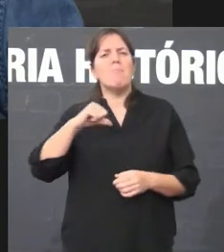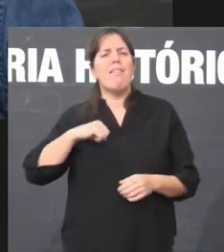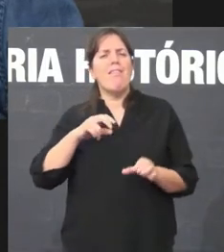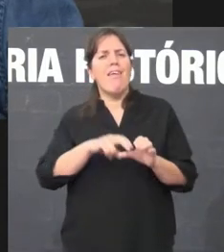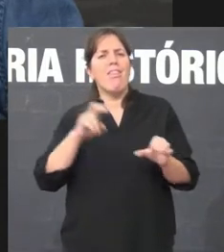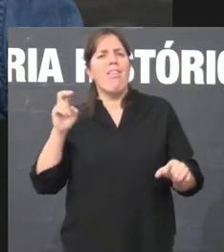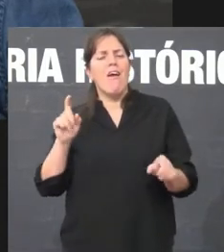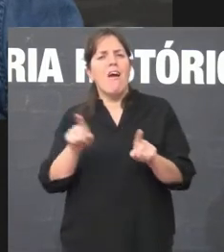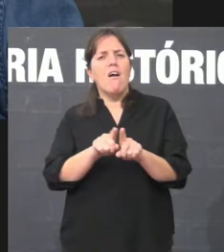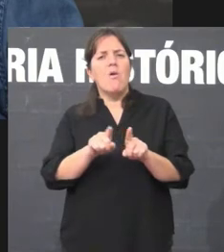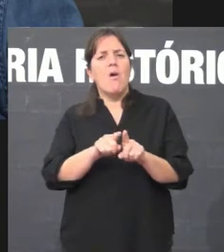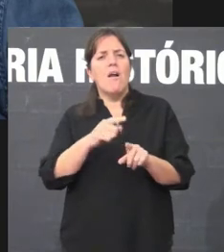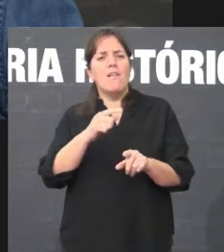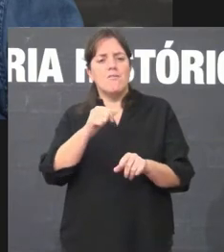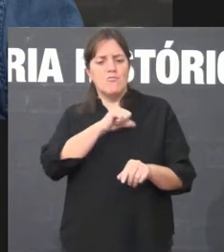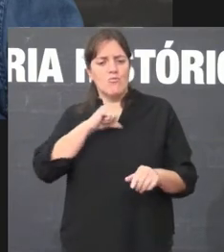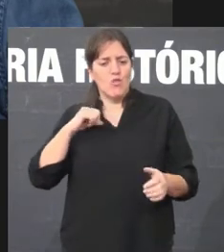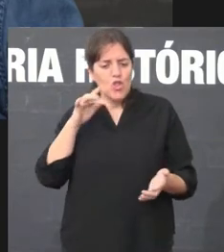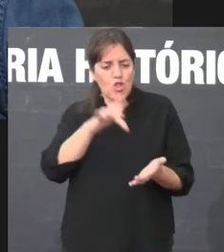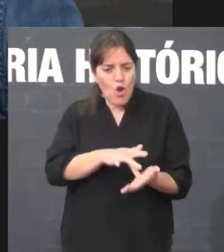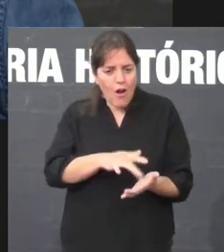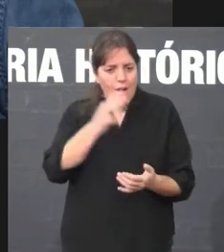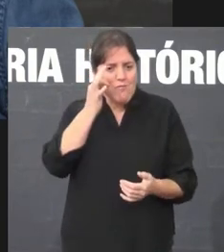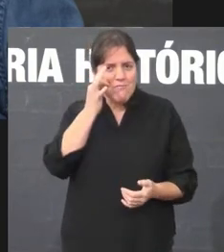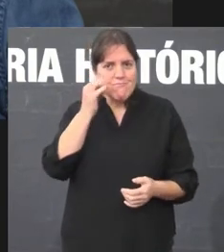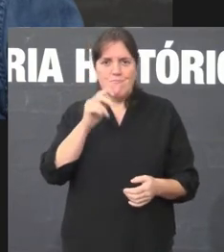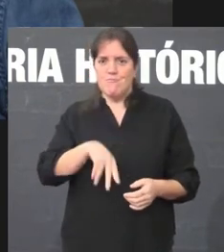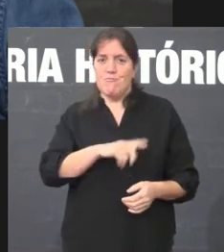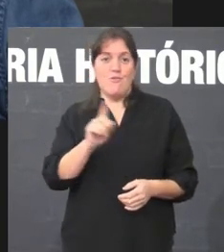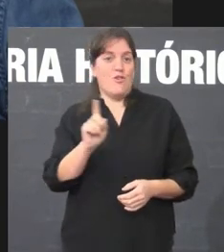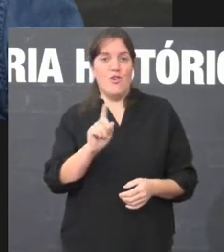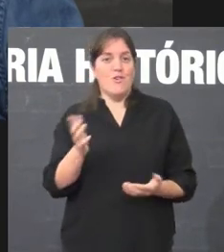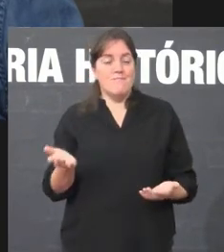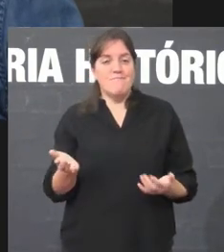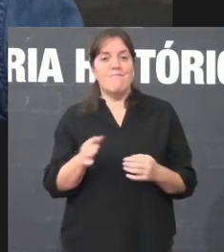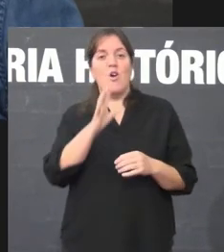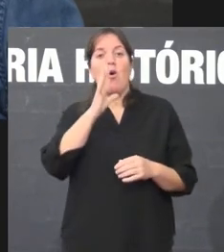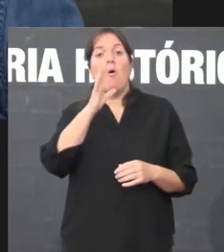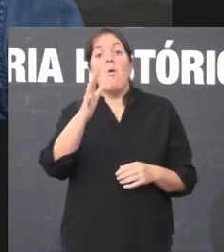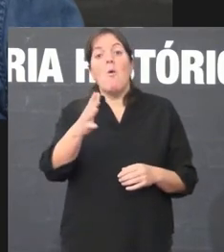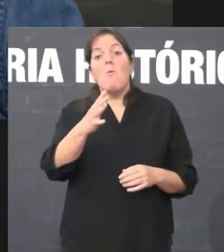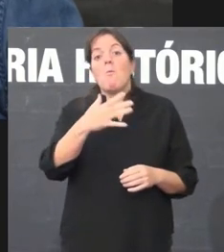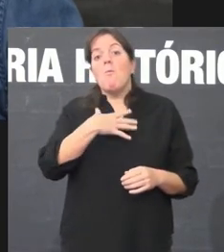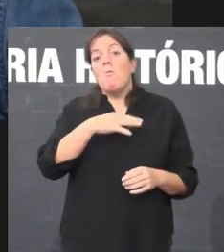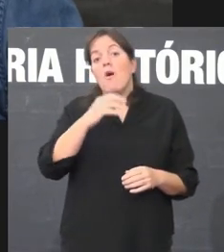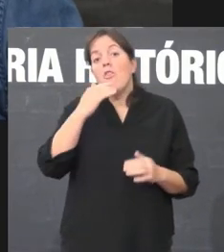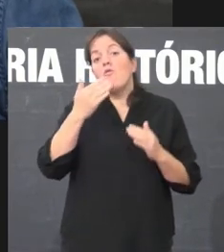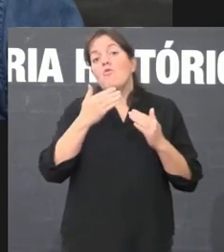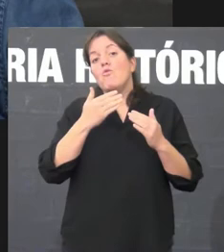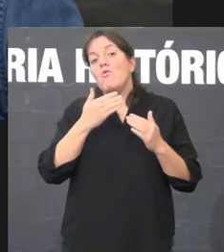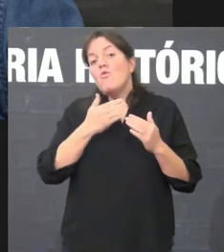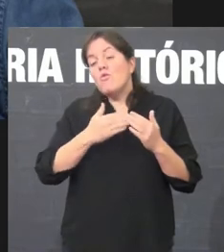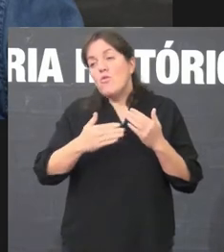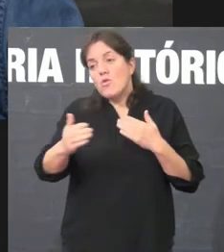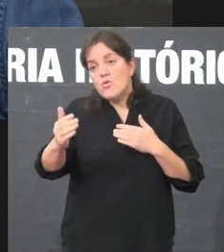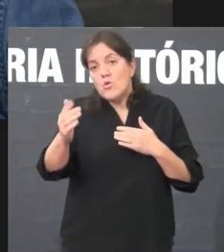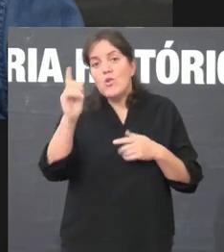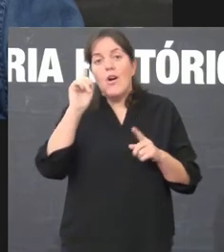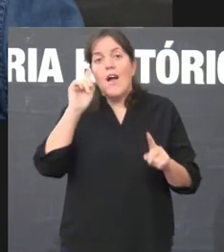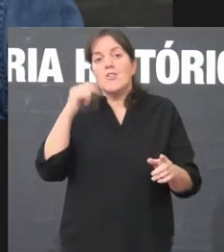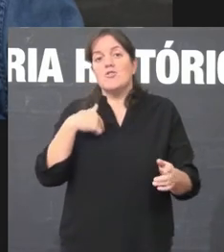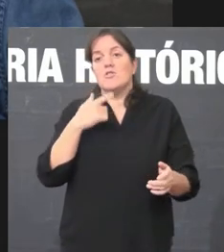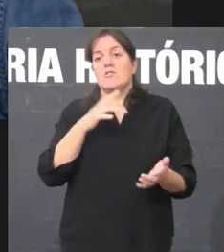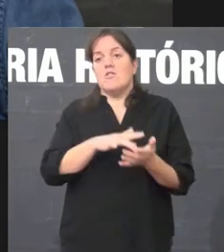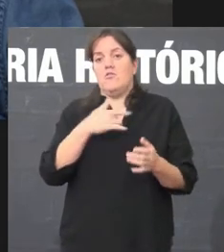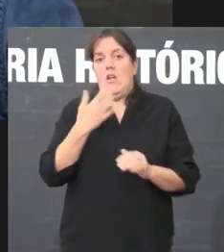no lo iba a vivir, tal vez en un futuro se podría llegar a ello, estoy hablando